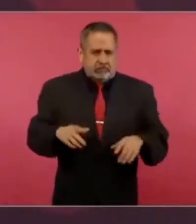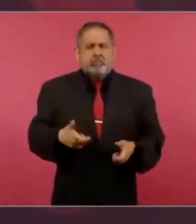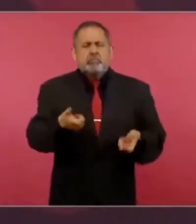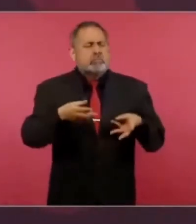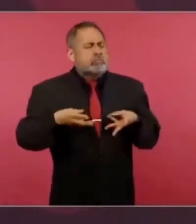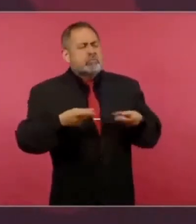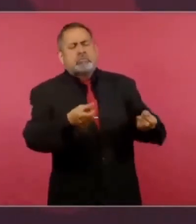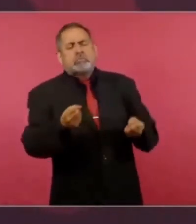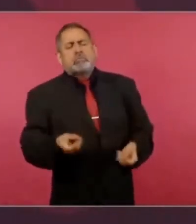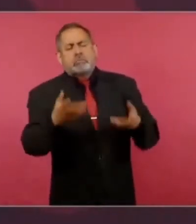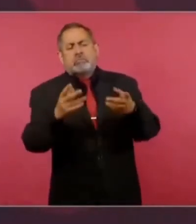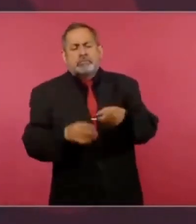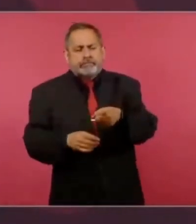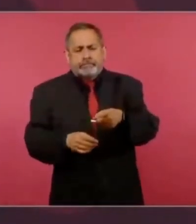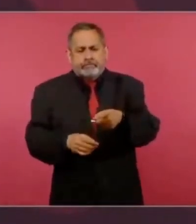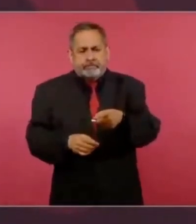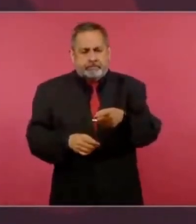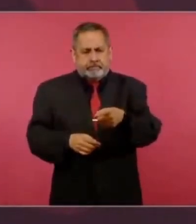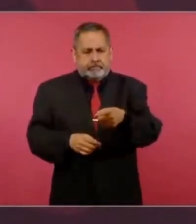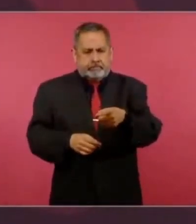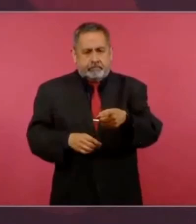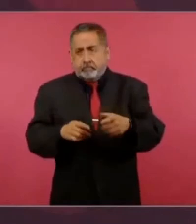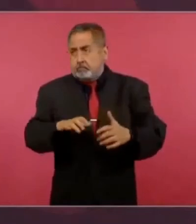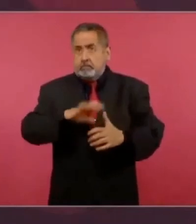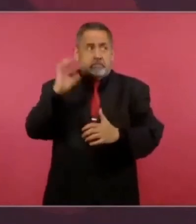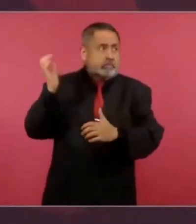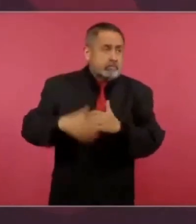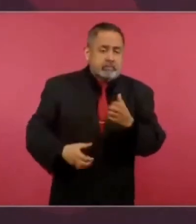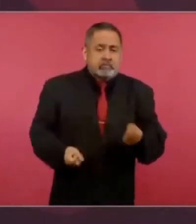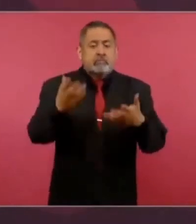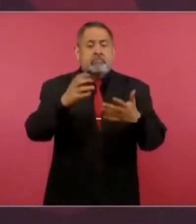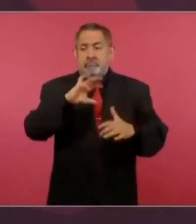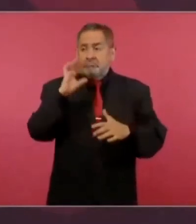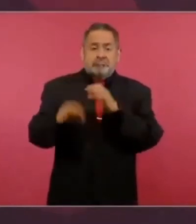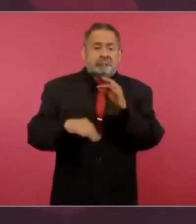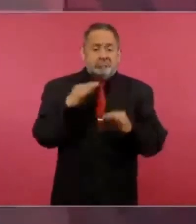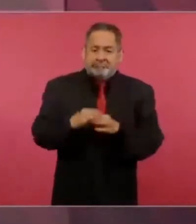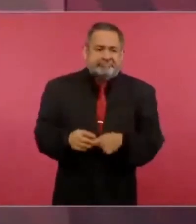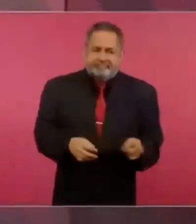costado? ¿Cuándo las hubiésemos terminado?